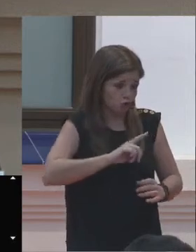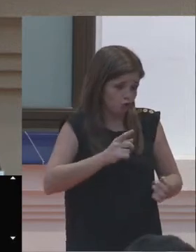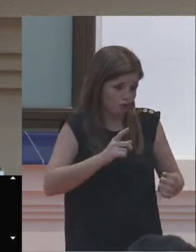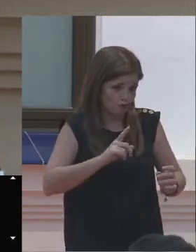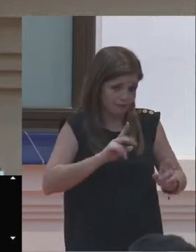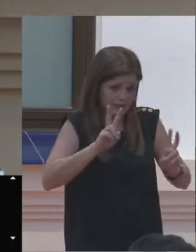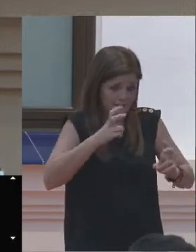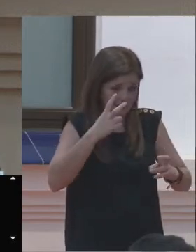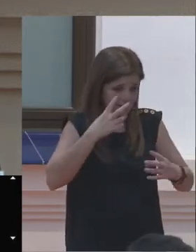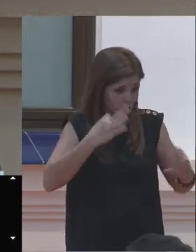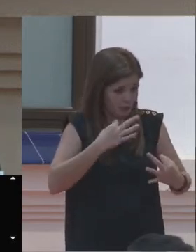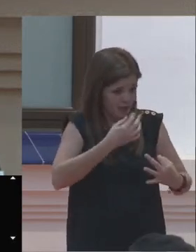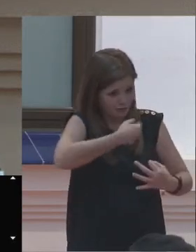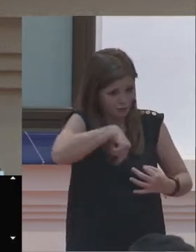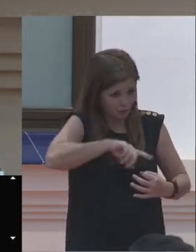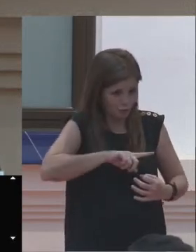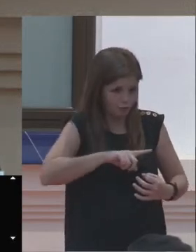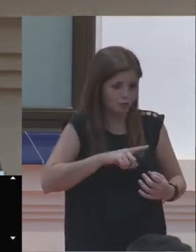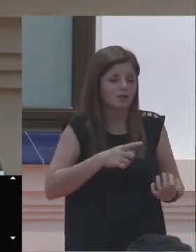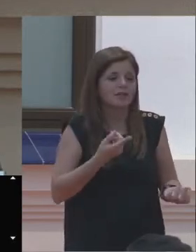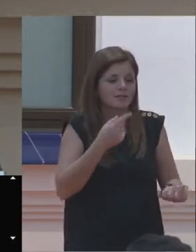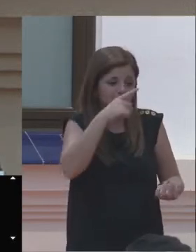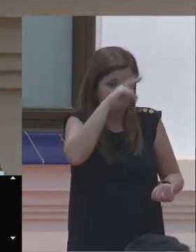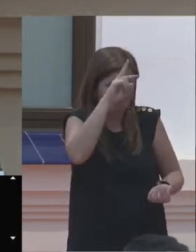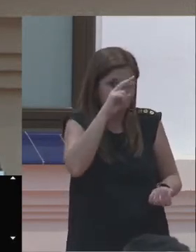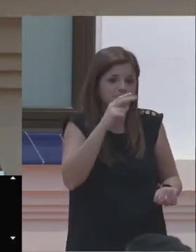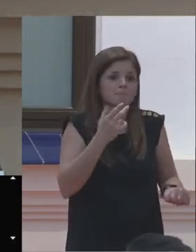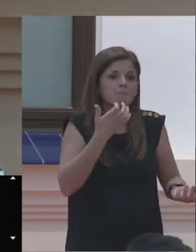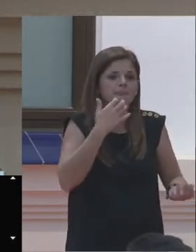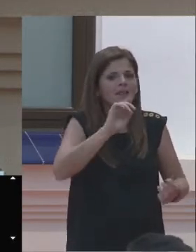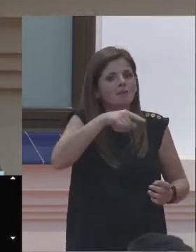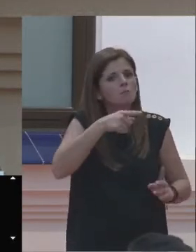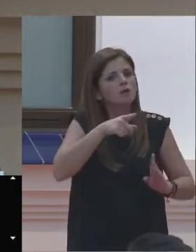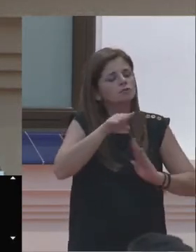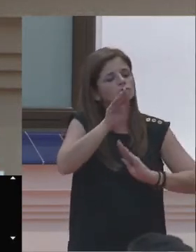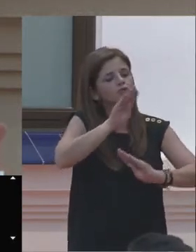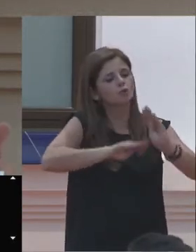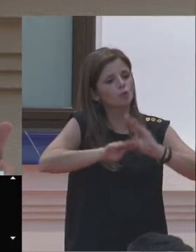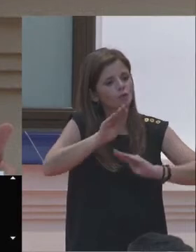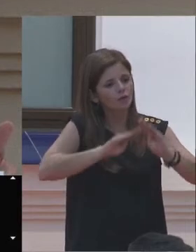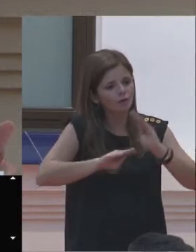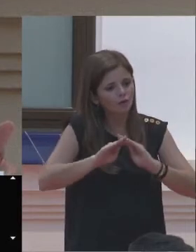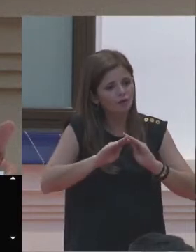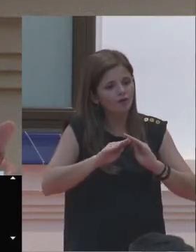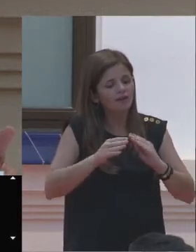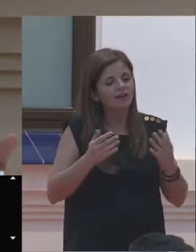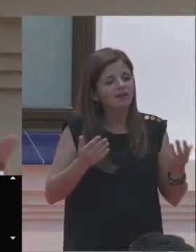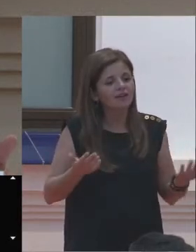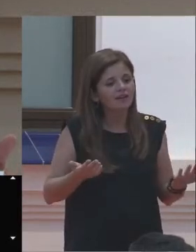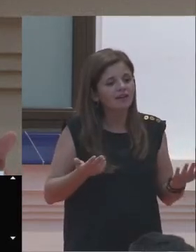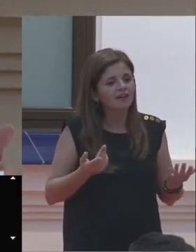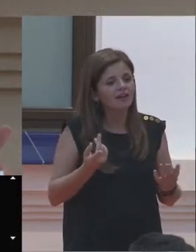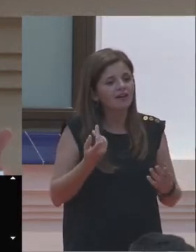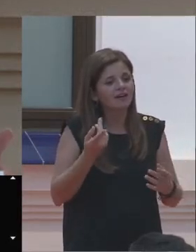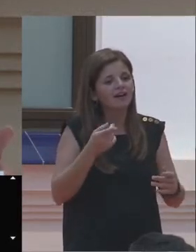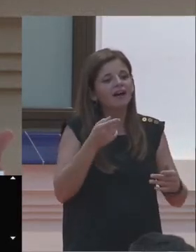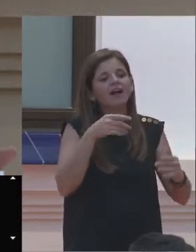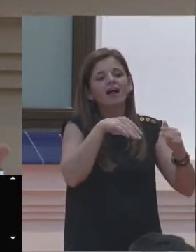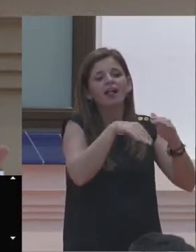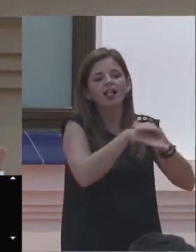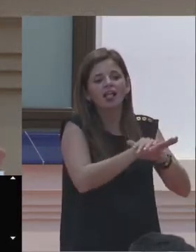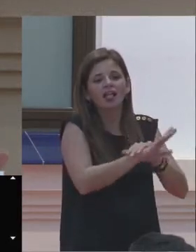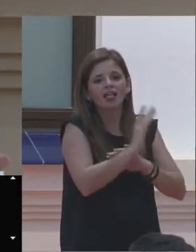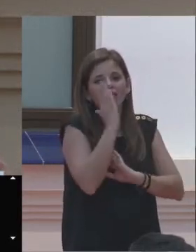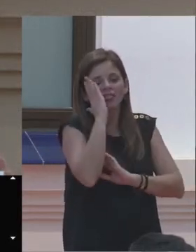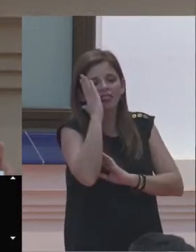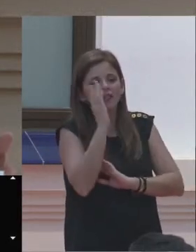una solución y la tenemos que dejar en el cajón porque la regulación no está actualizada, pues